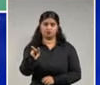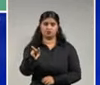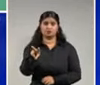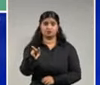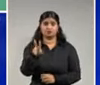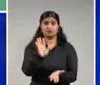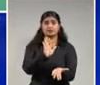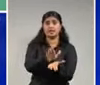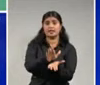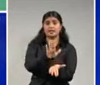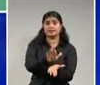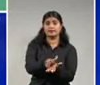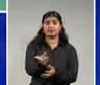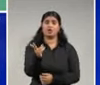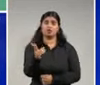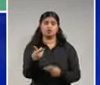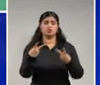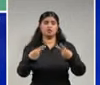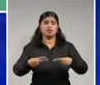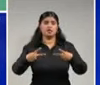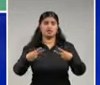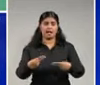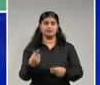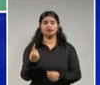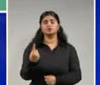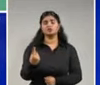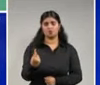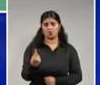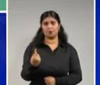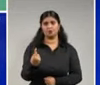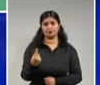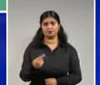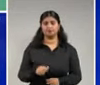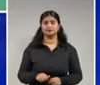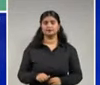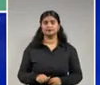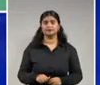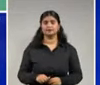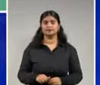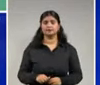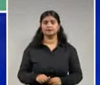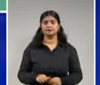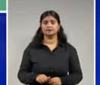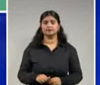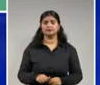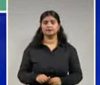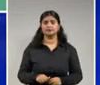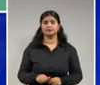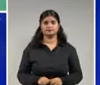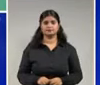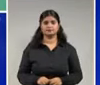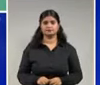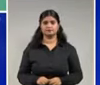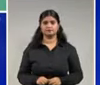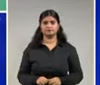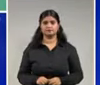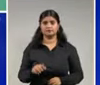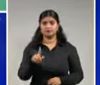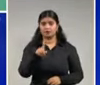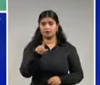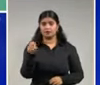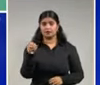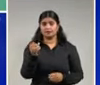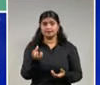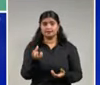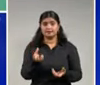de Zapata, y Cárdenas solo reportó un enfermo de COVID-19. Cienfuegos, sin transmisión por